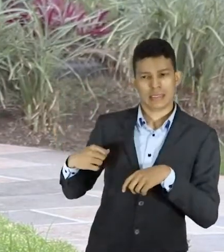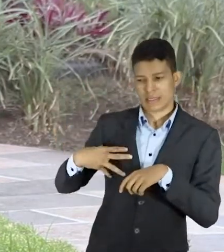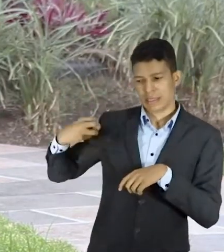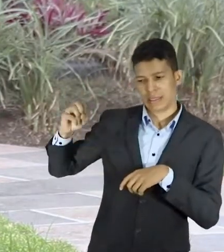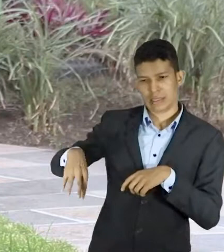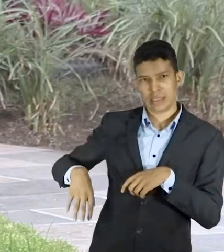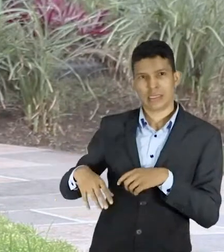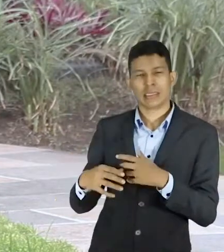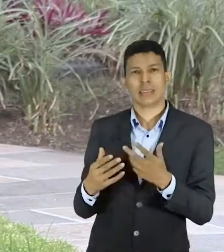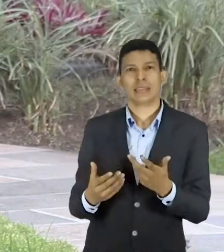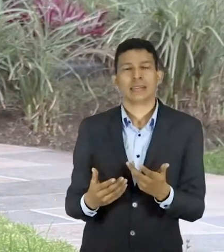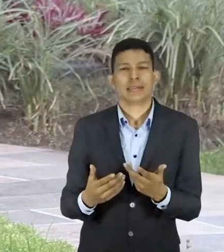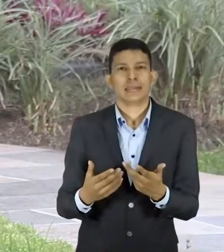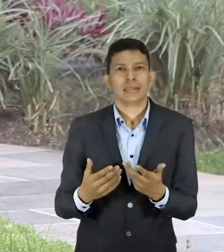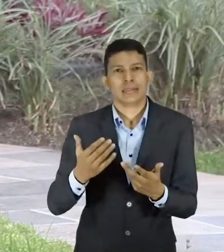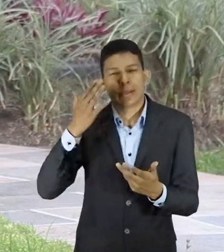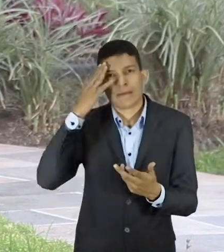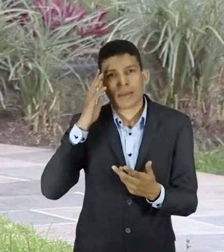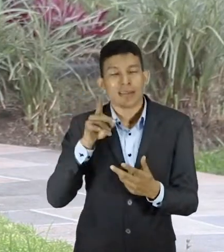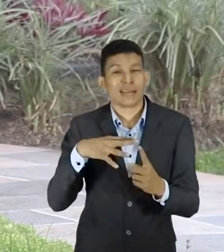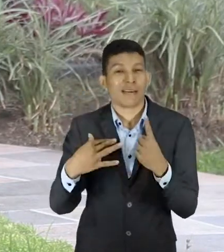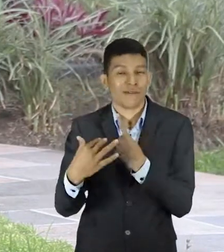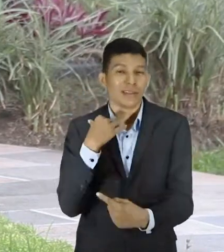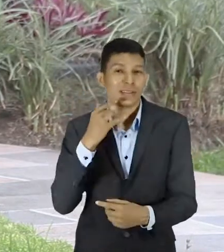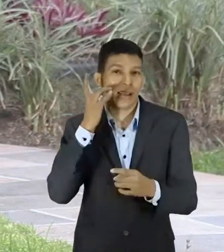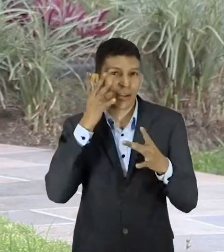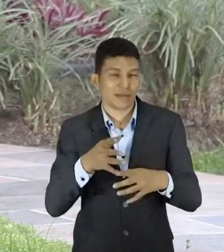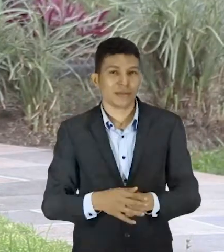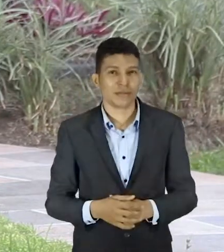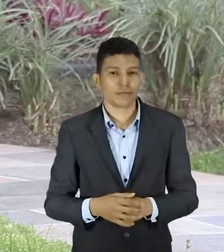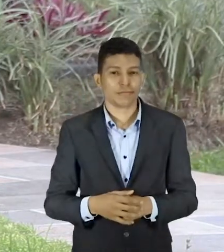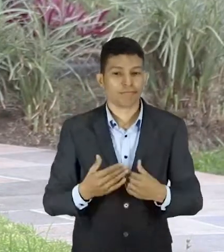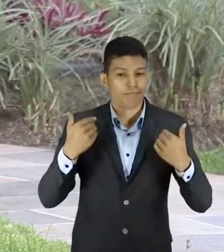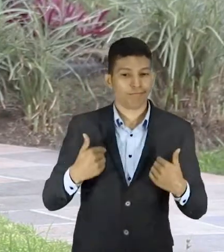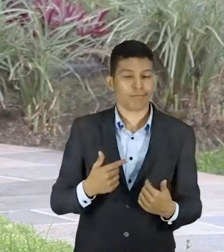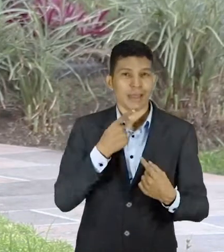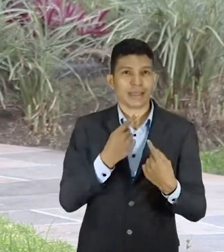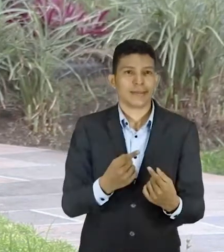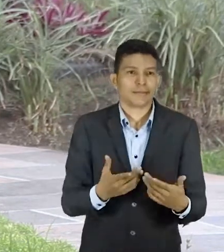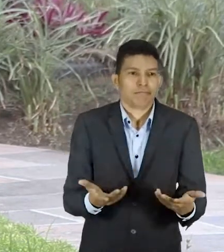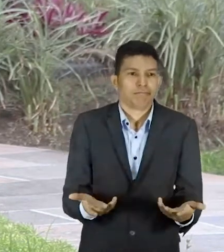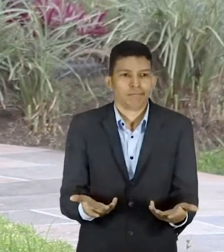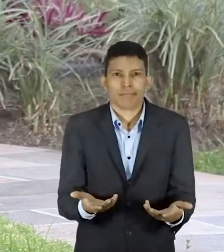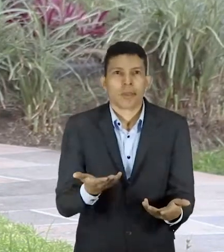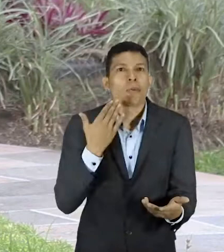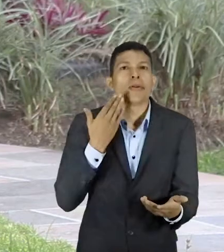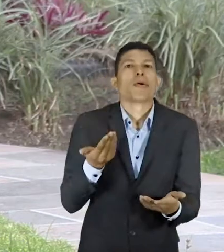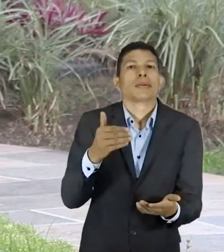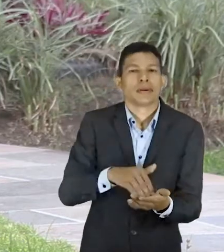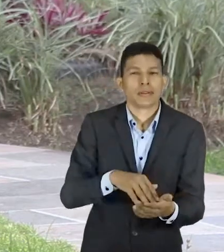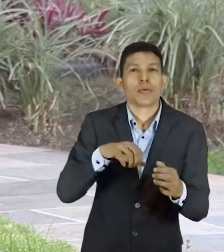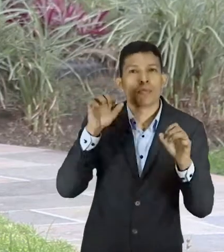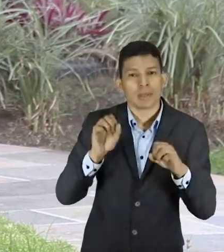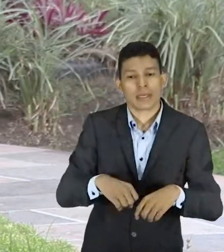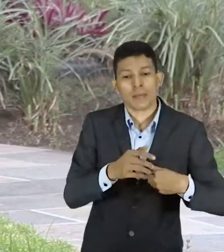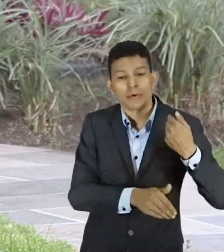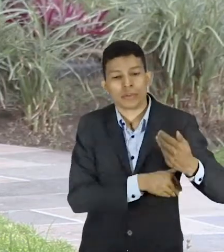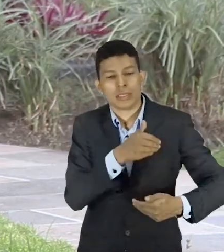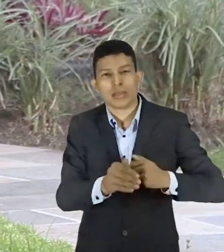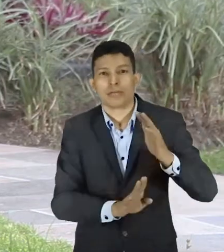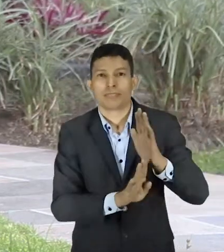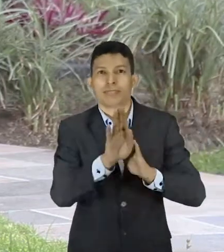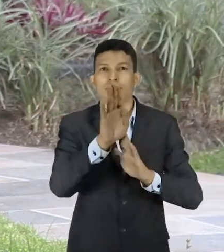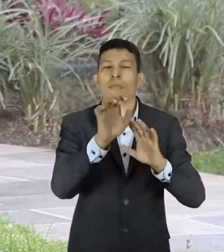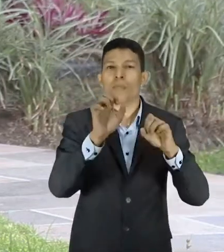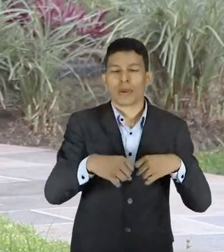su mastectomía, pues obviamente uno se afecta. Uno dice, bueno, ¿Cuándo voy a poder pasar todo este